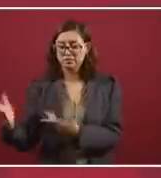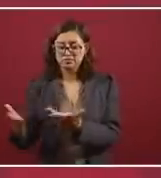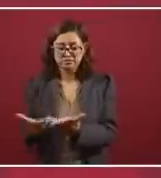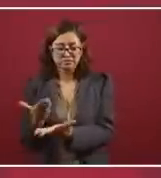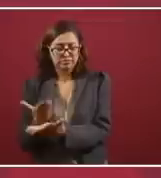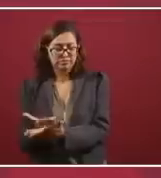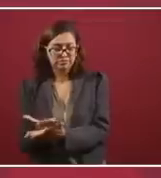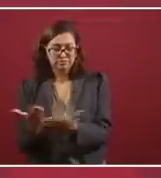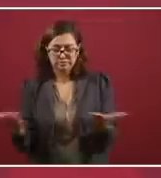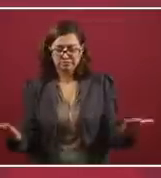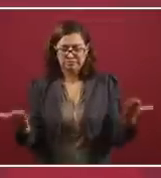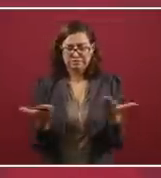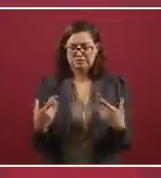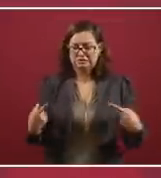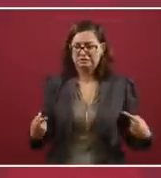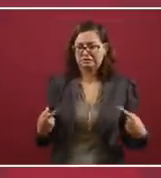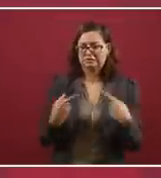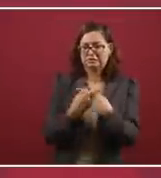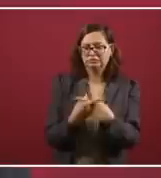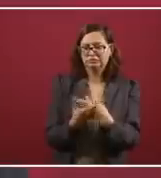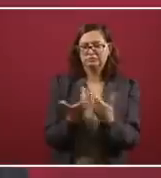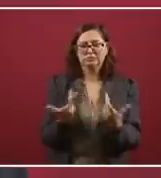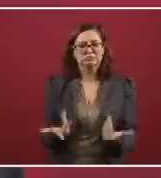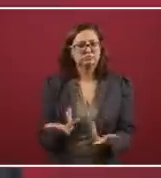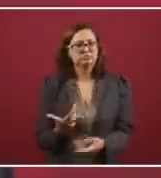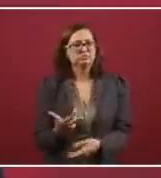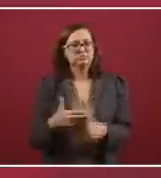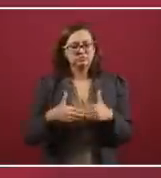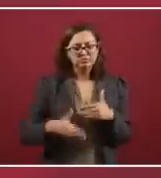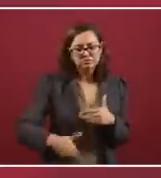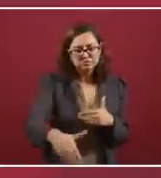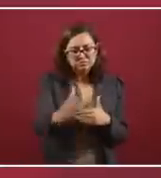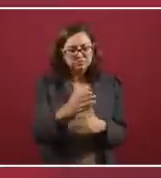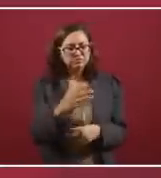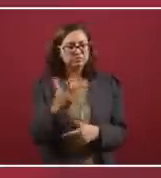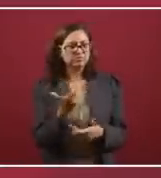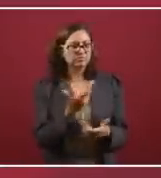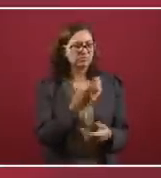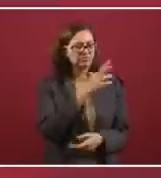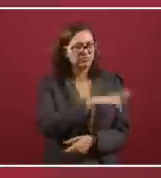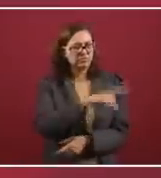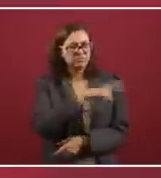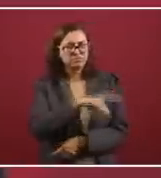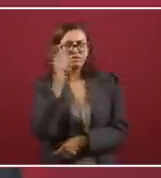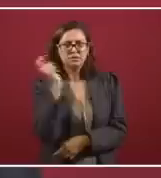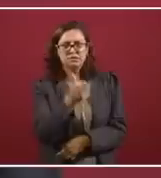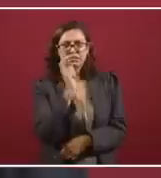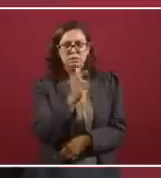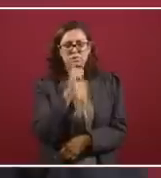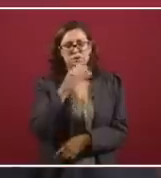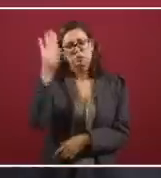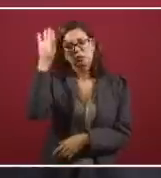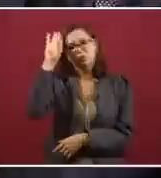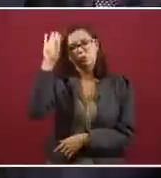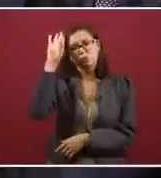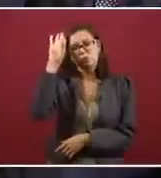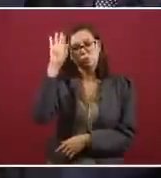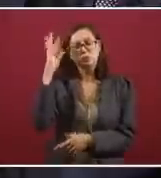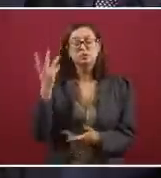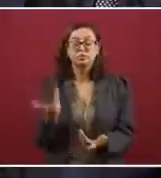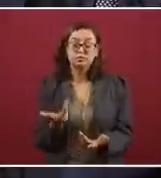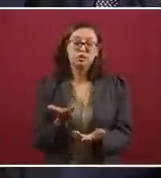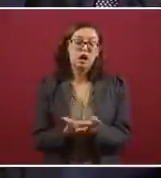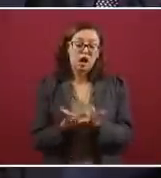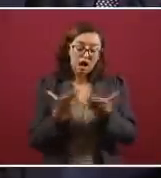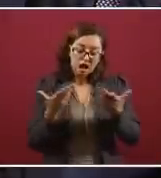nominales de las rentas que se hubieran pagado en un contrato y en otro. En este, la parte relevante fue que se hicieran, en